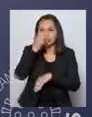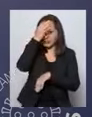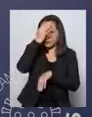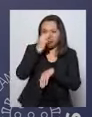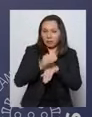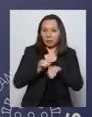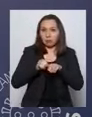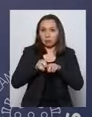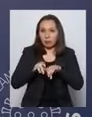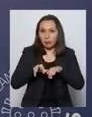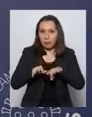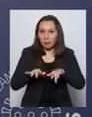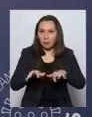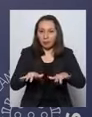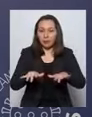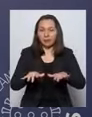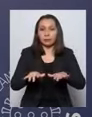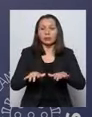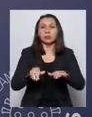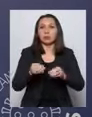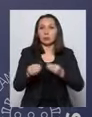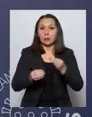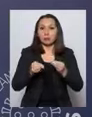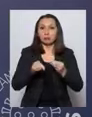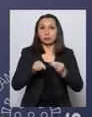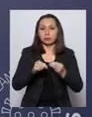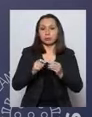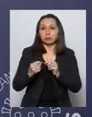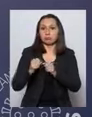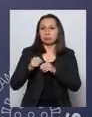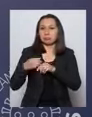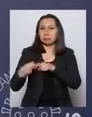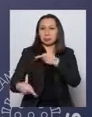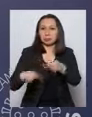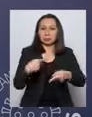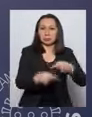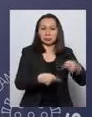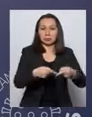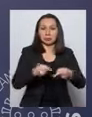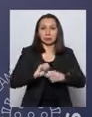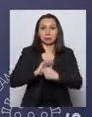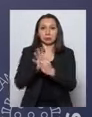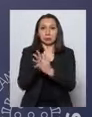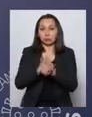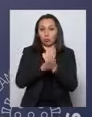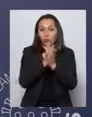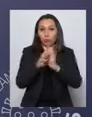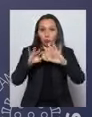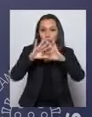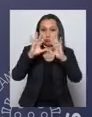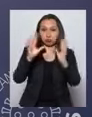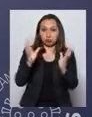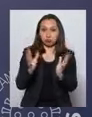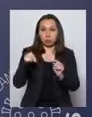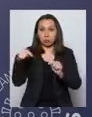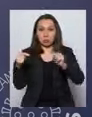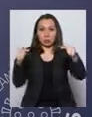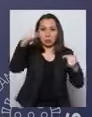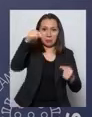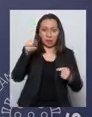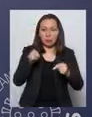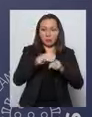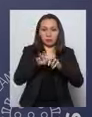la difusión el contagio del virus a lo largo y ancho del planeta no ha